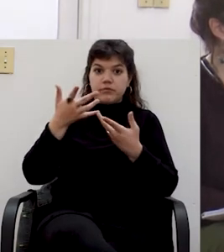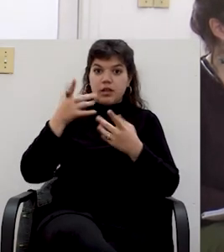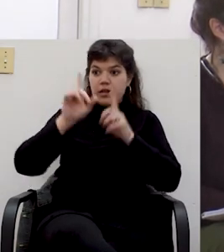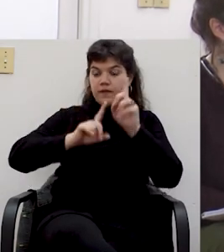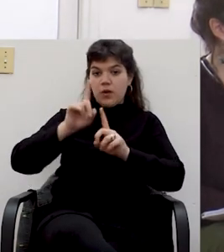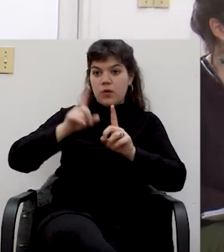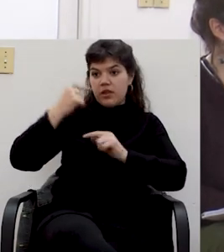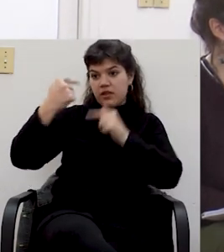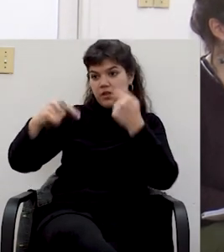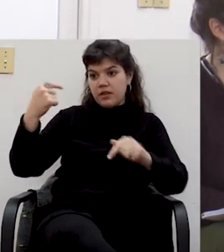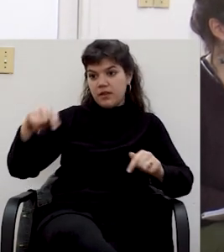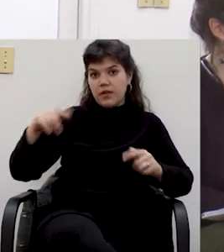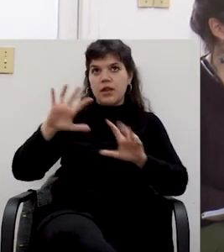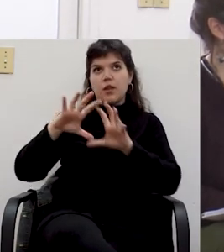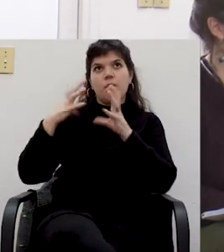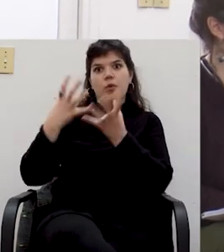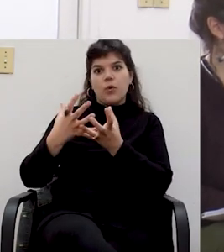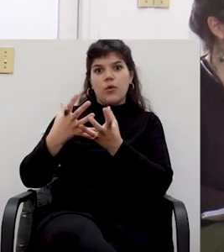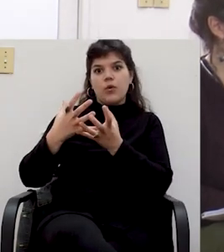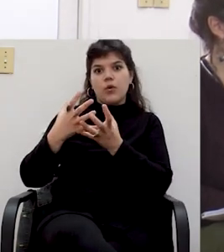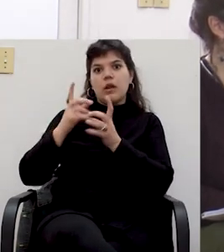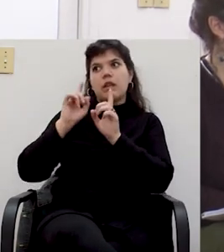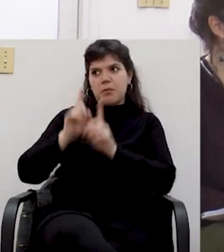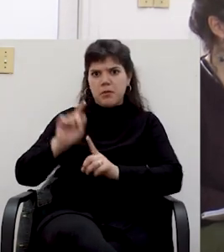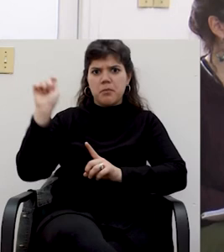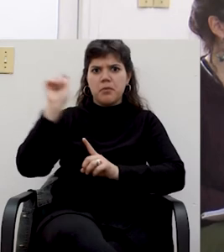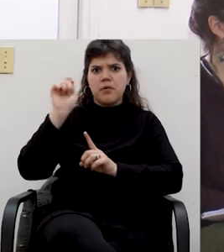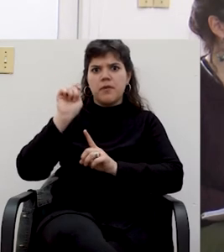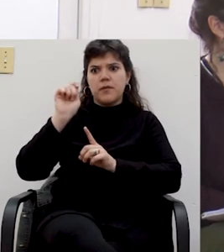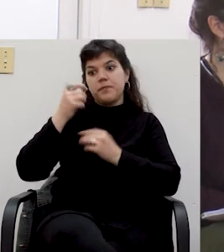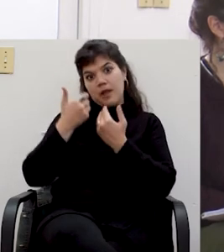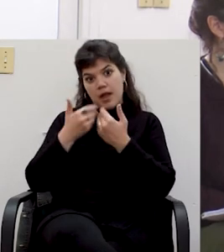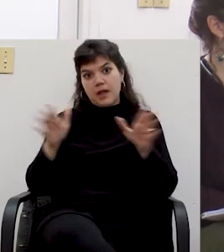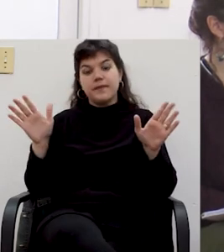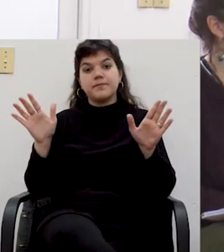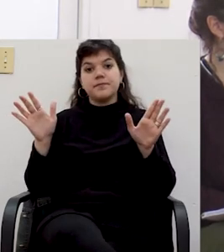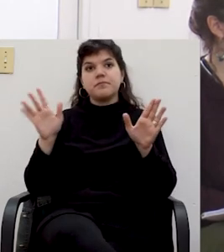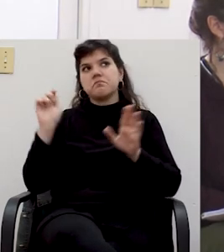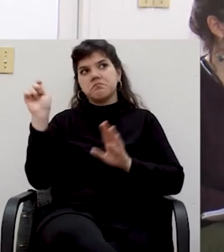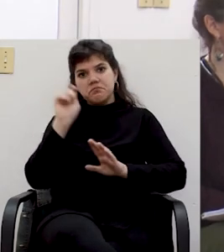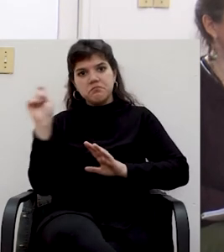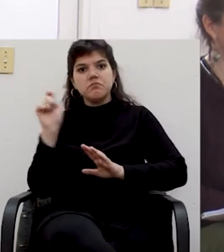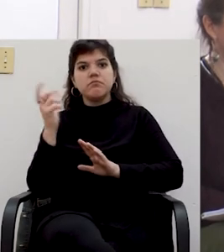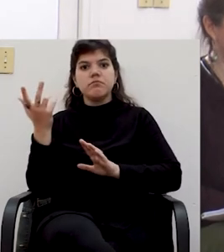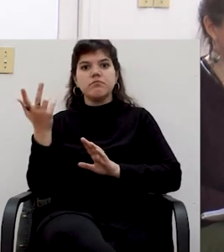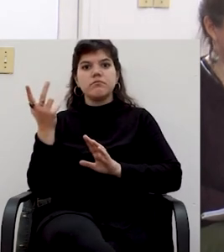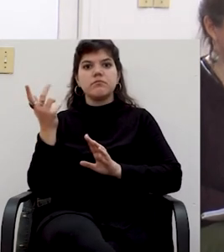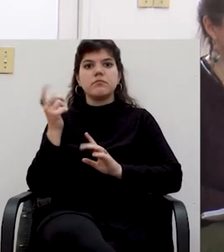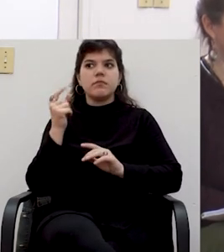universidades de la región y el mundo, aún aquellas públicas, es abierta, es pública,